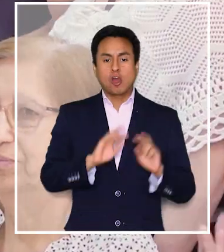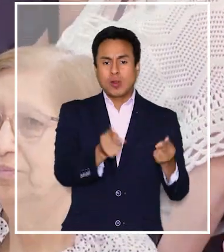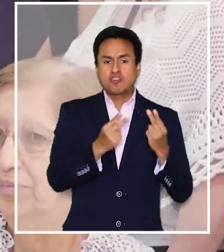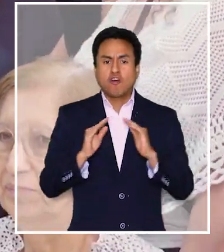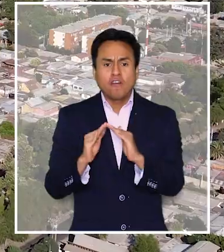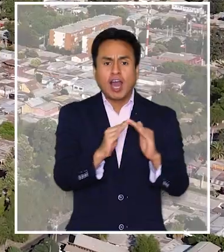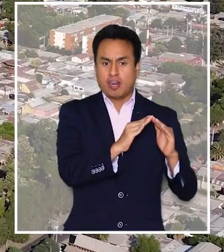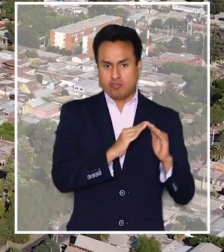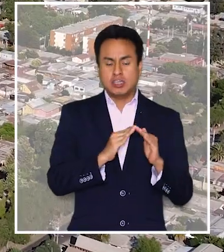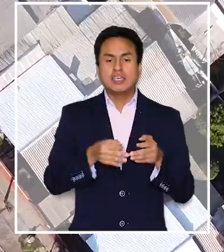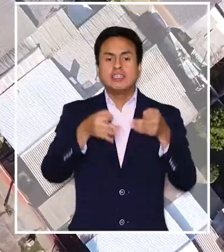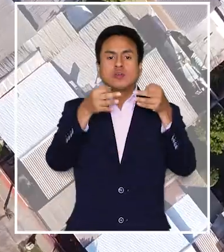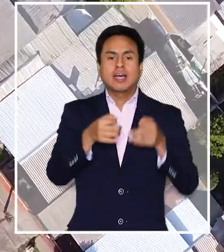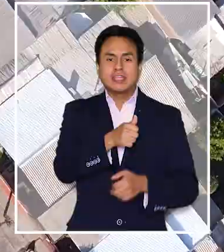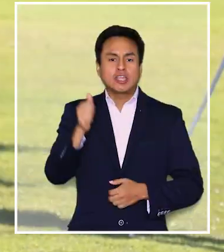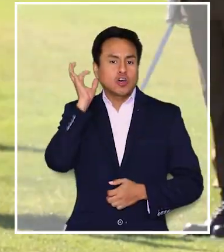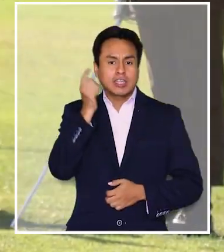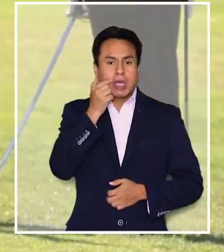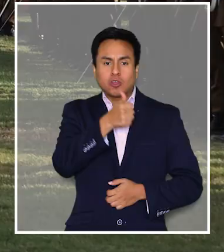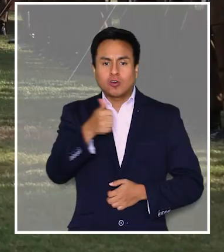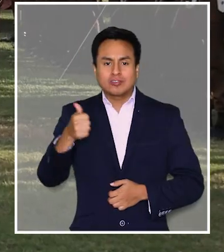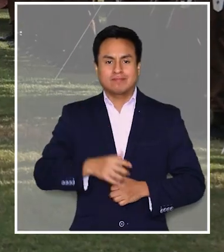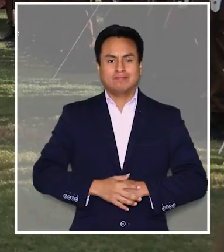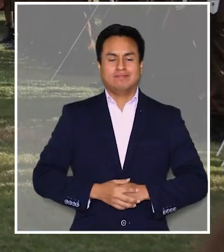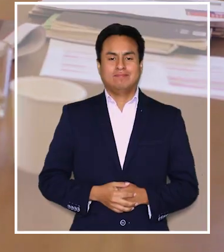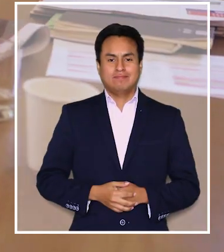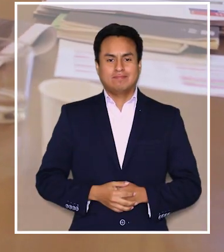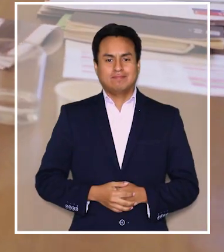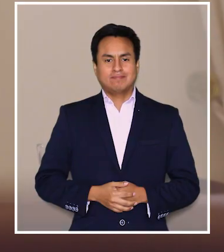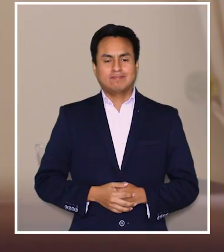Por la recuperación de los barrios y la seguridad de todas y todos.